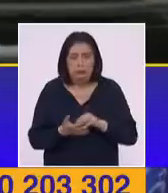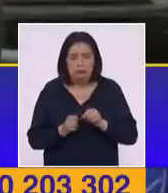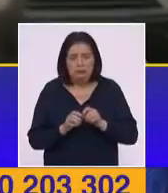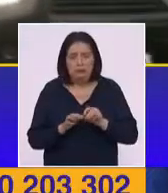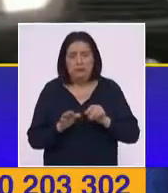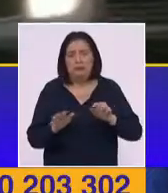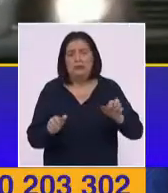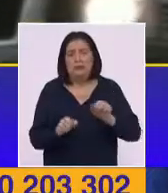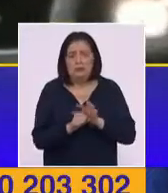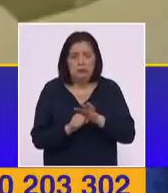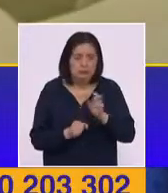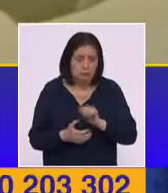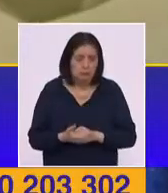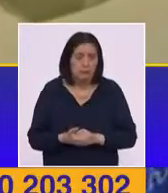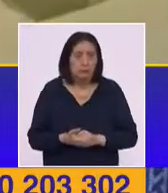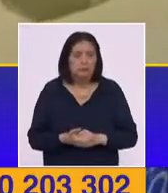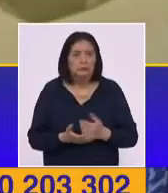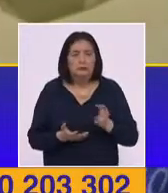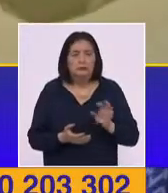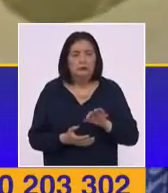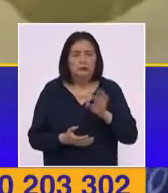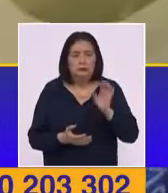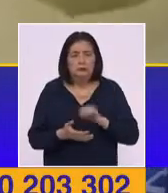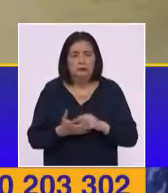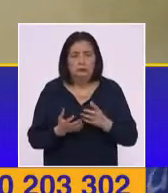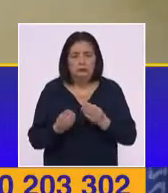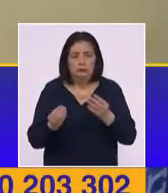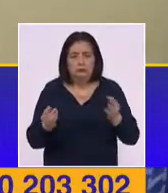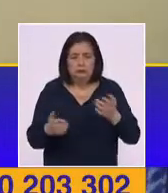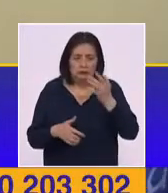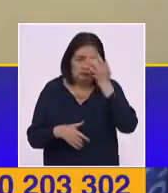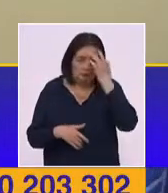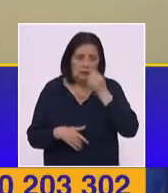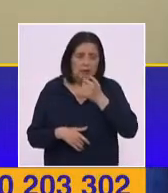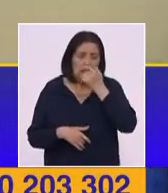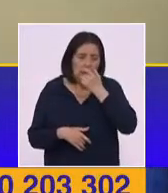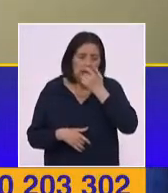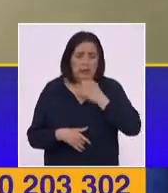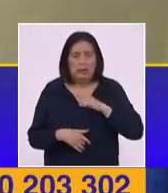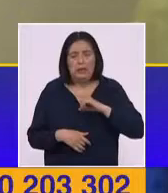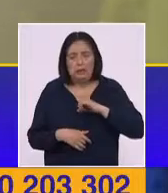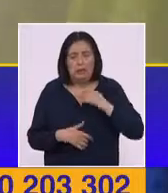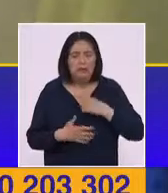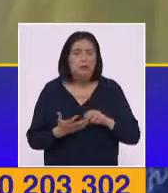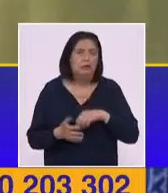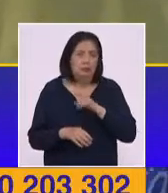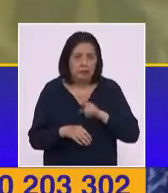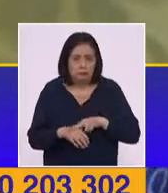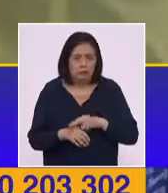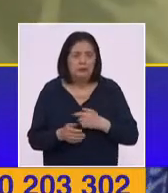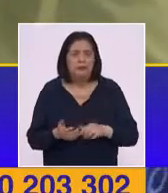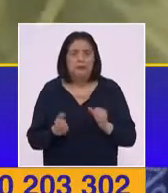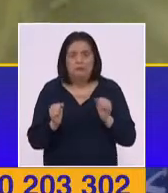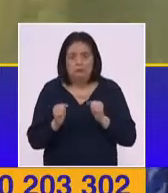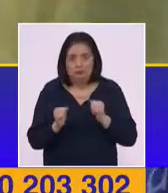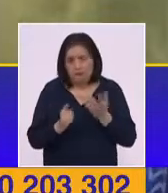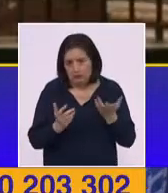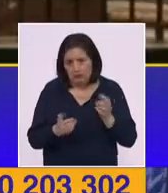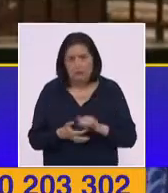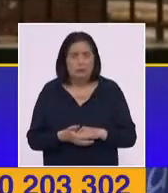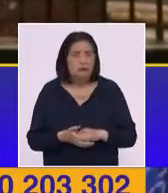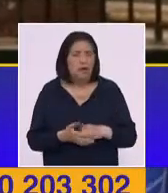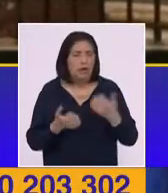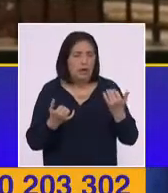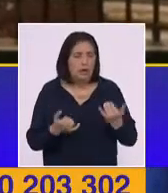contagios de coronavirus encontrarse con un cúmulo de enfermedades respiratorias que se dan normalmente por las bajas temperaturas. Ahora,